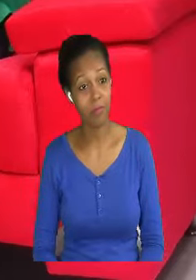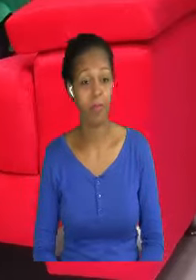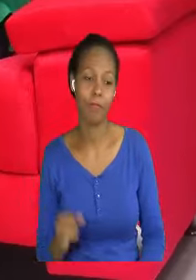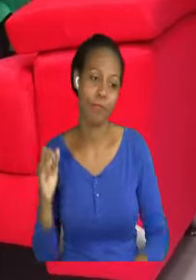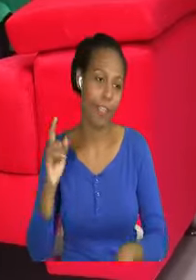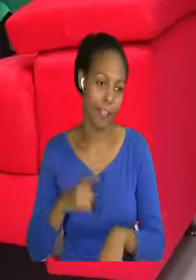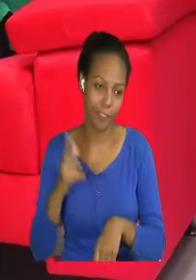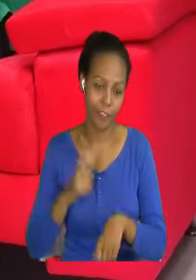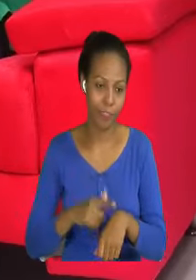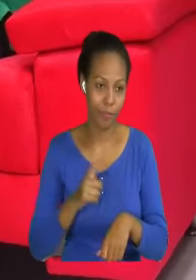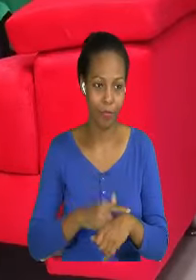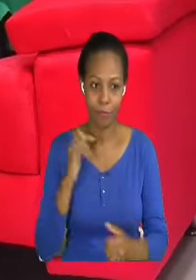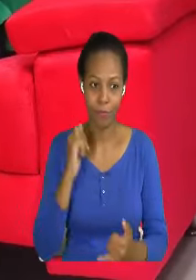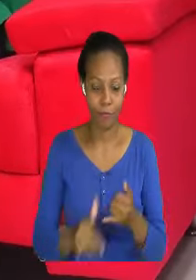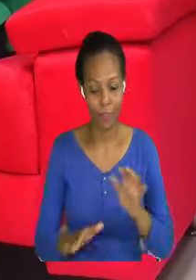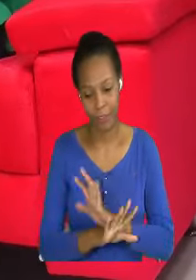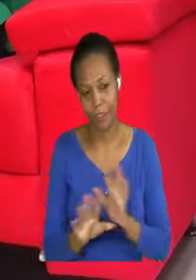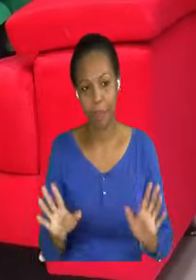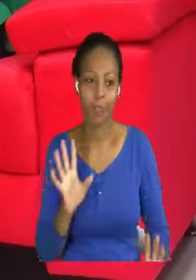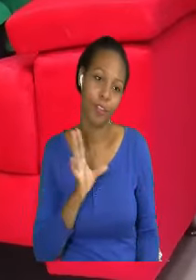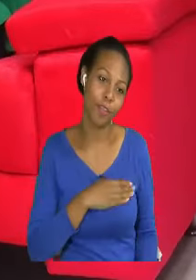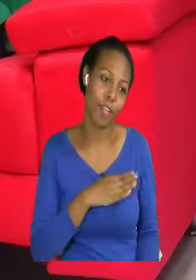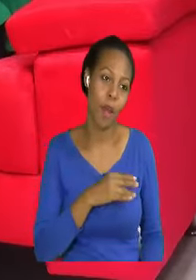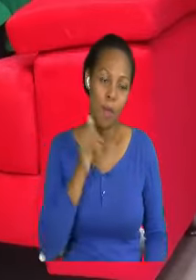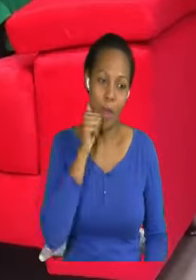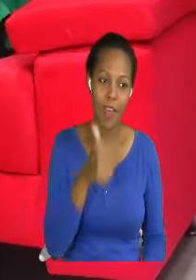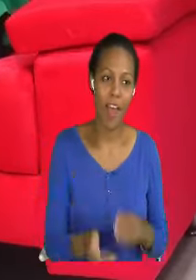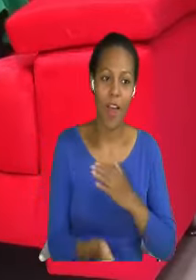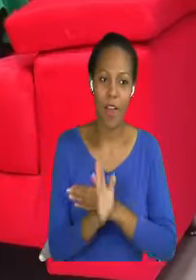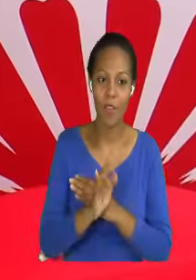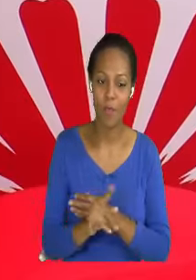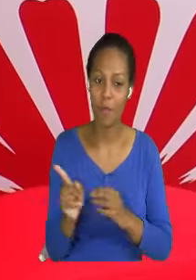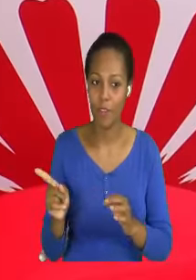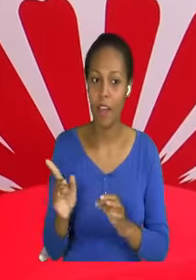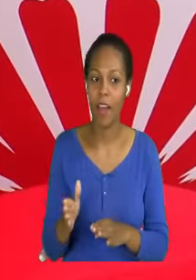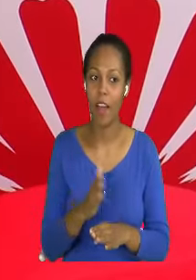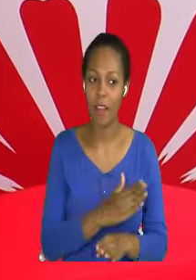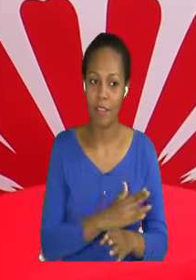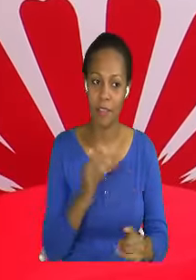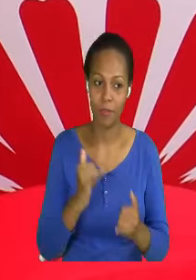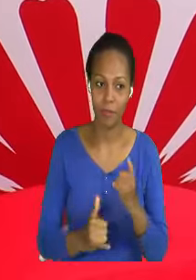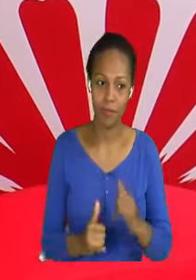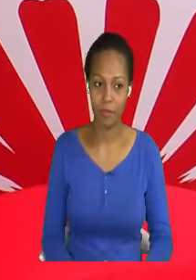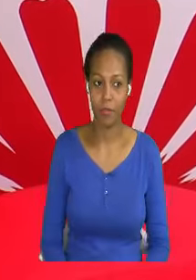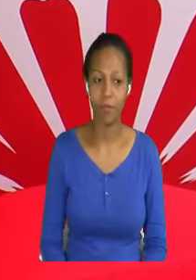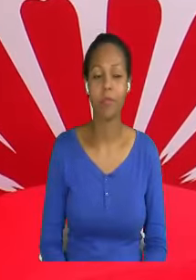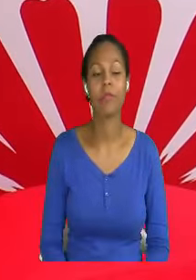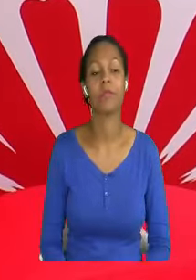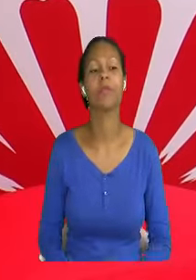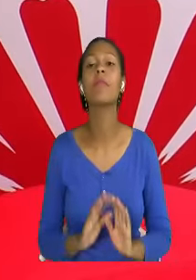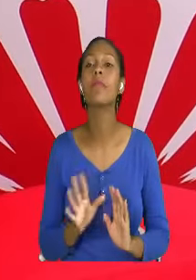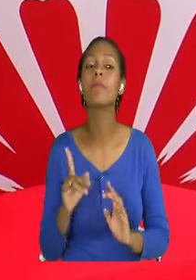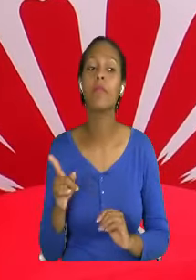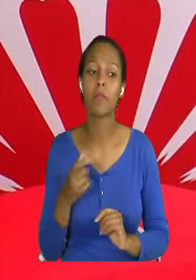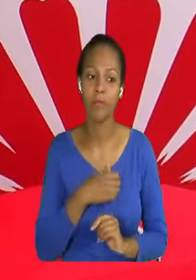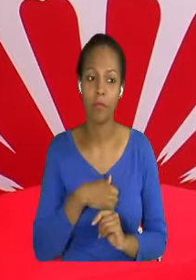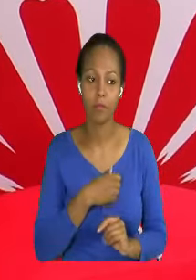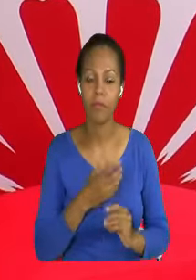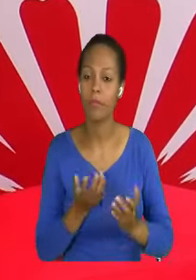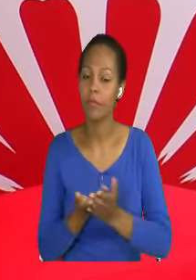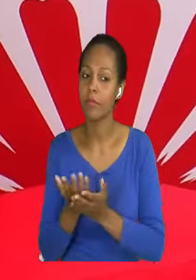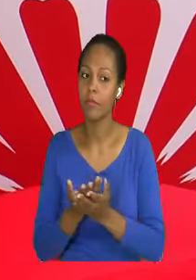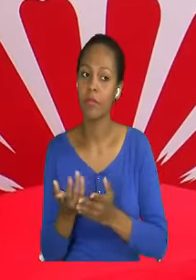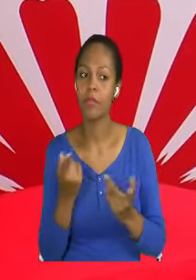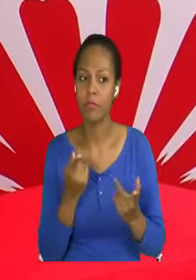acabando el programa, pero bueno, mañana seguimos con más, ¿no? Pero antes de despedirnos aquí, quiero que les digas dónde